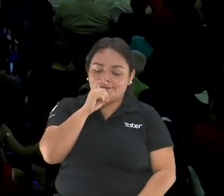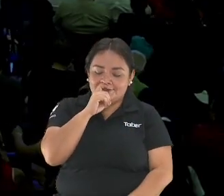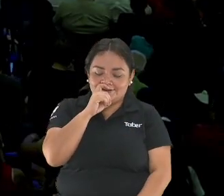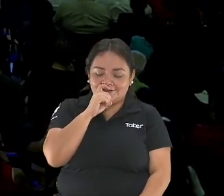tenemos